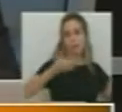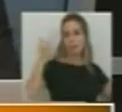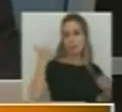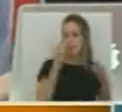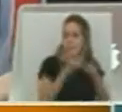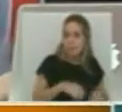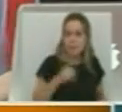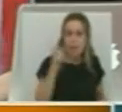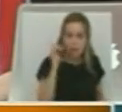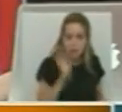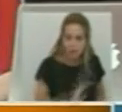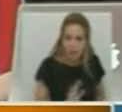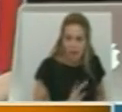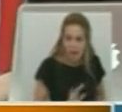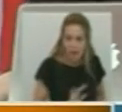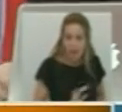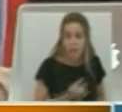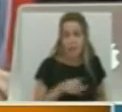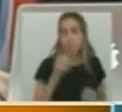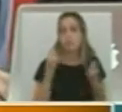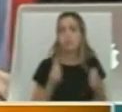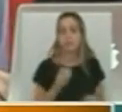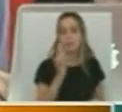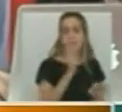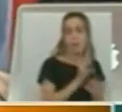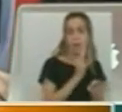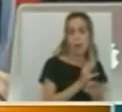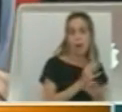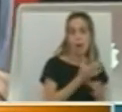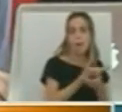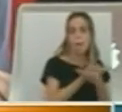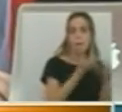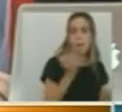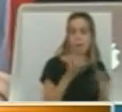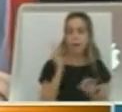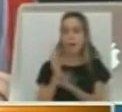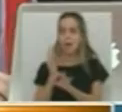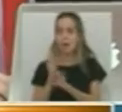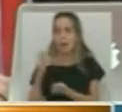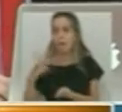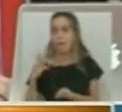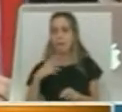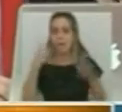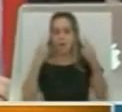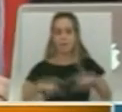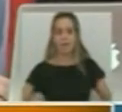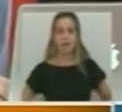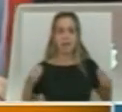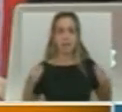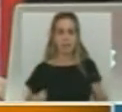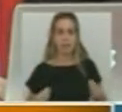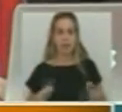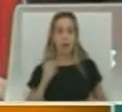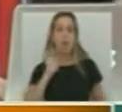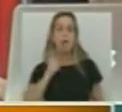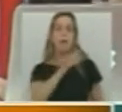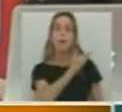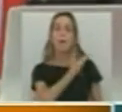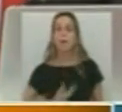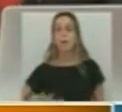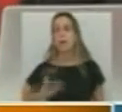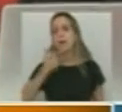brecha enorme entre educación pública y bonaerense. ¿Cómo se va a diferir este conflicto? A ver, el gobierno de Scioli está